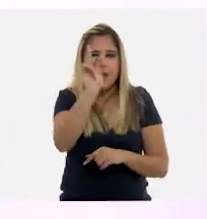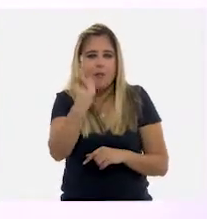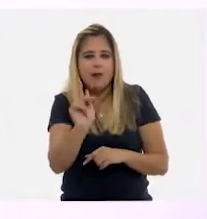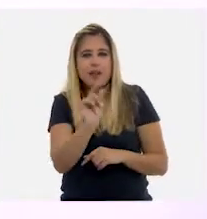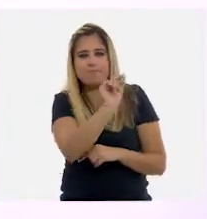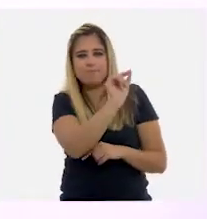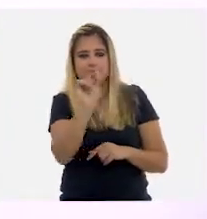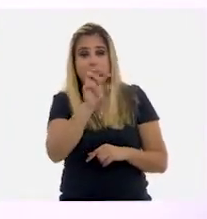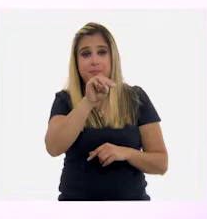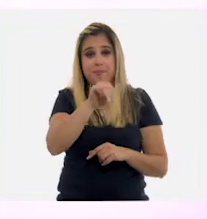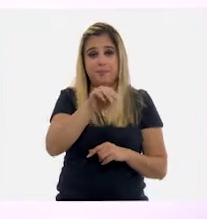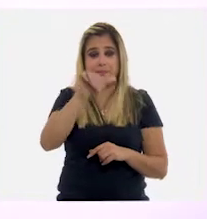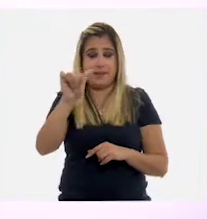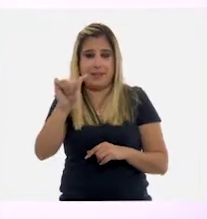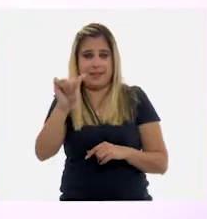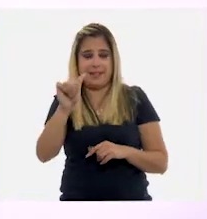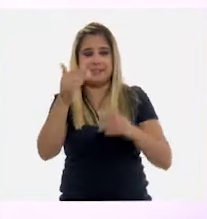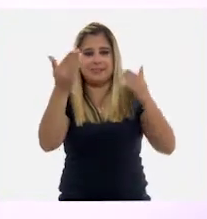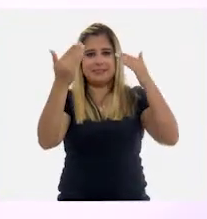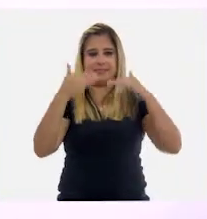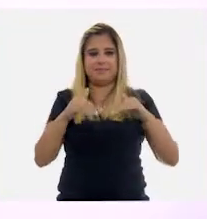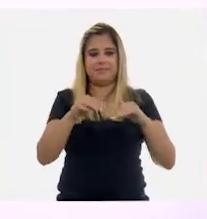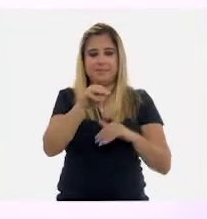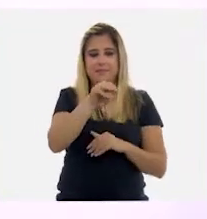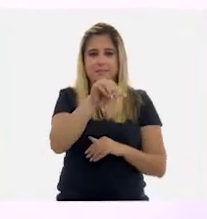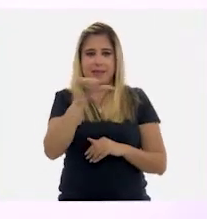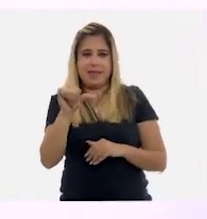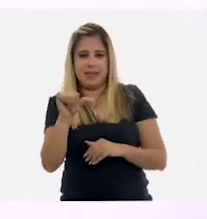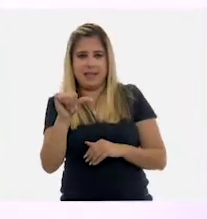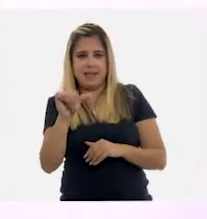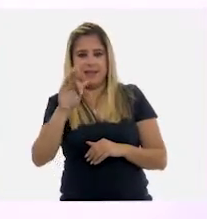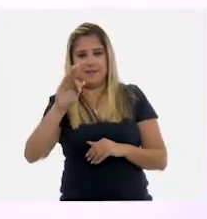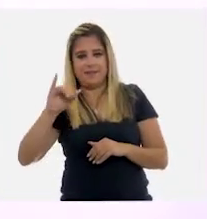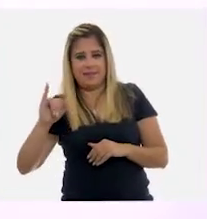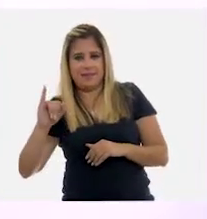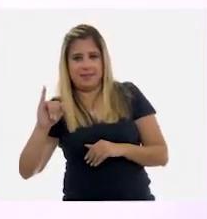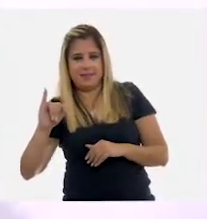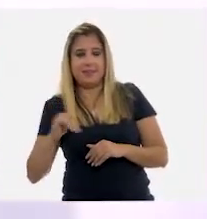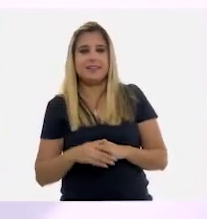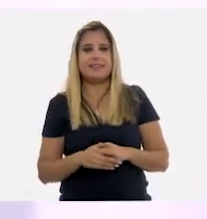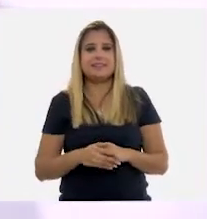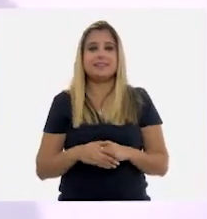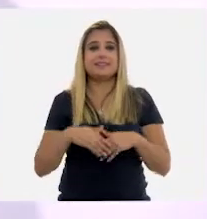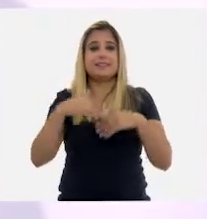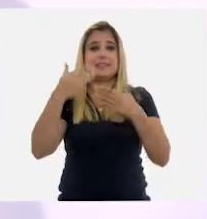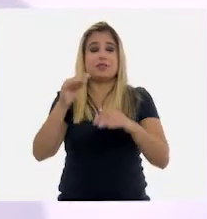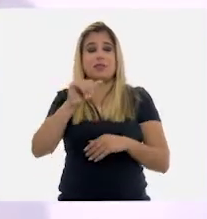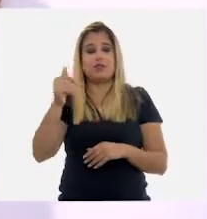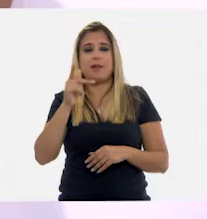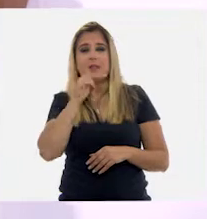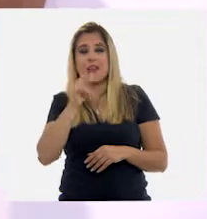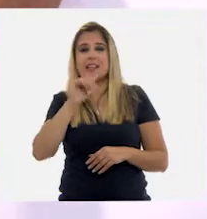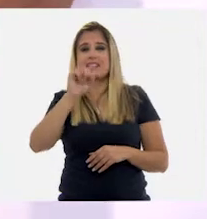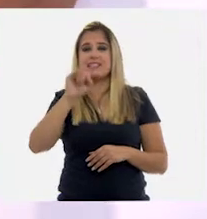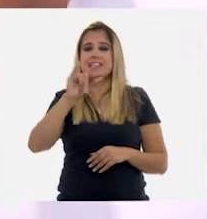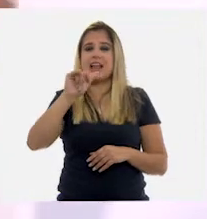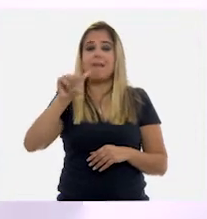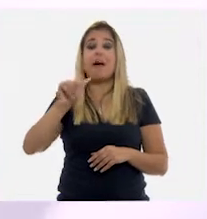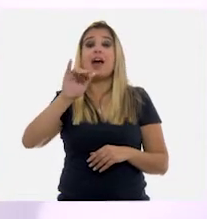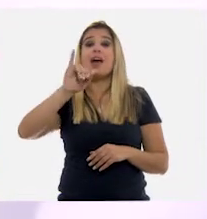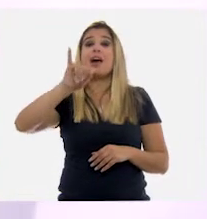Aquí tenemos la sílaba ma y ma mafi. De mafi. Esta es una sílaba,